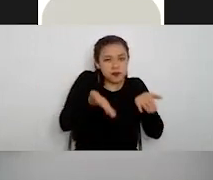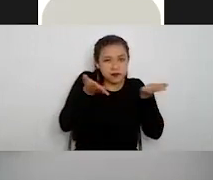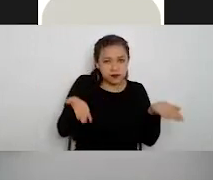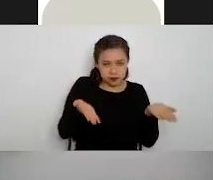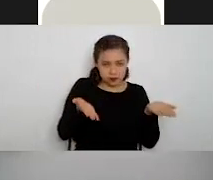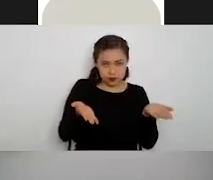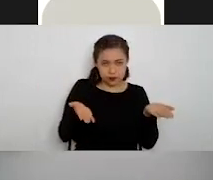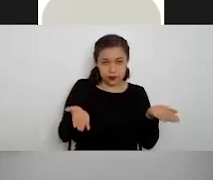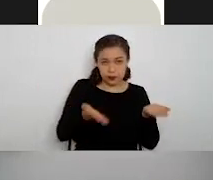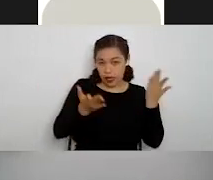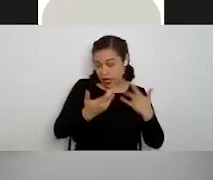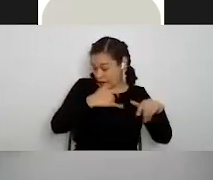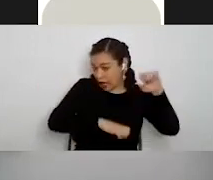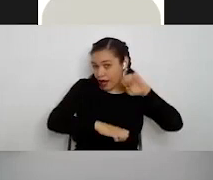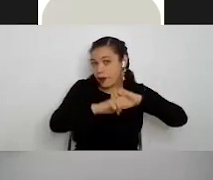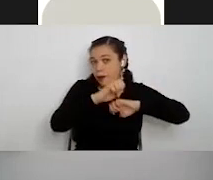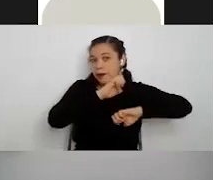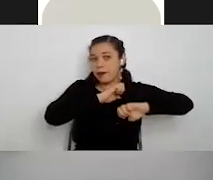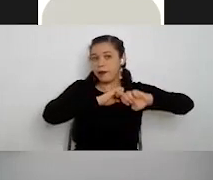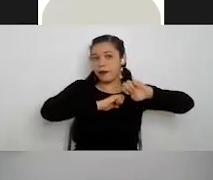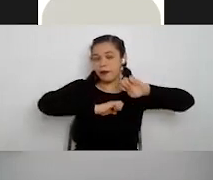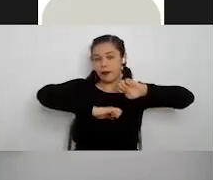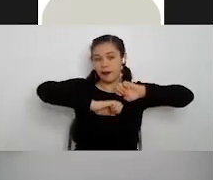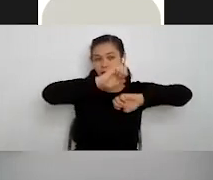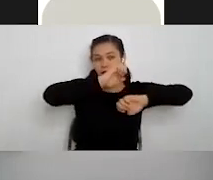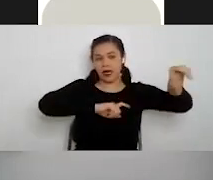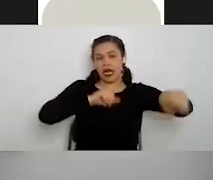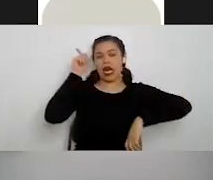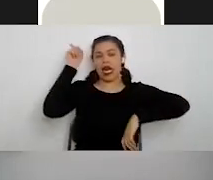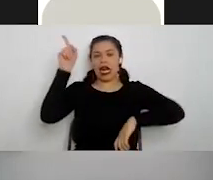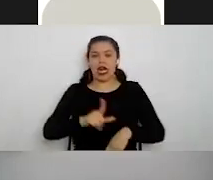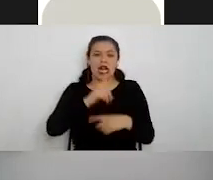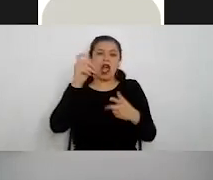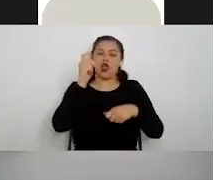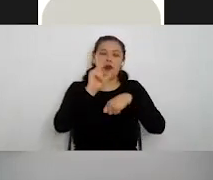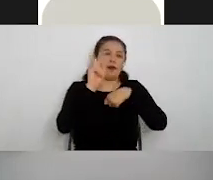que las empresas se lleven a Colorado, a Luisiana o